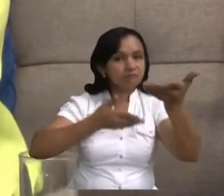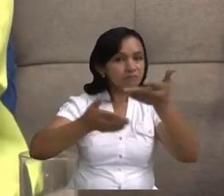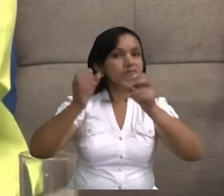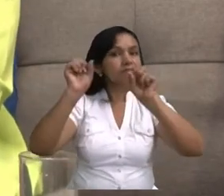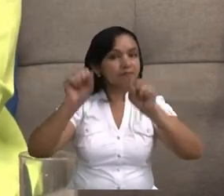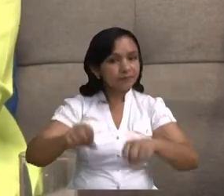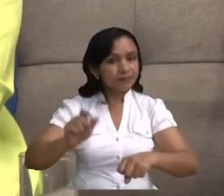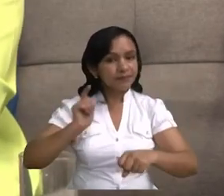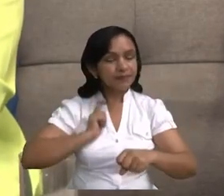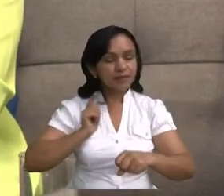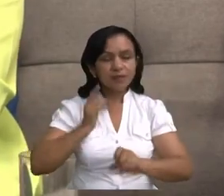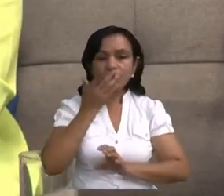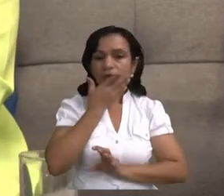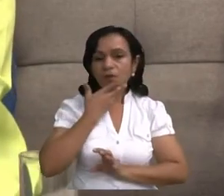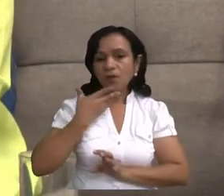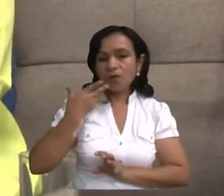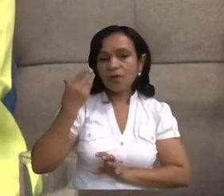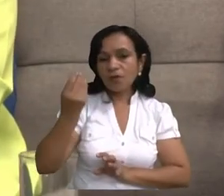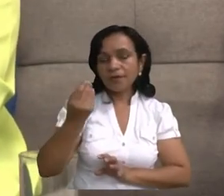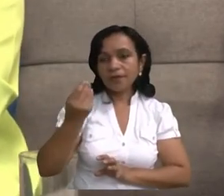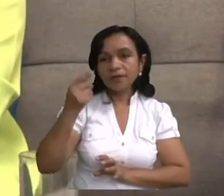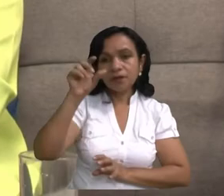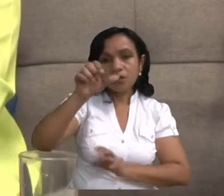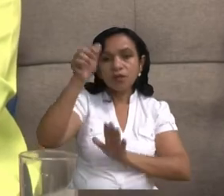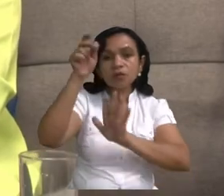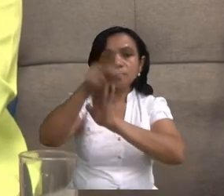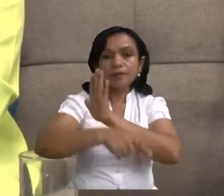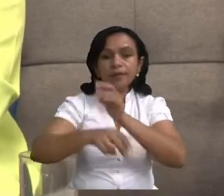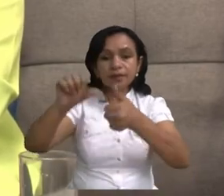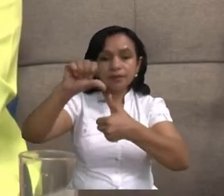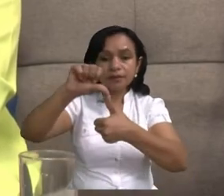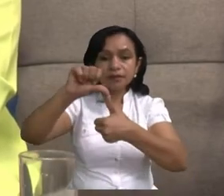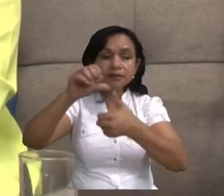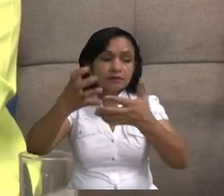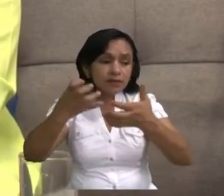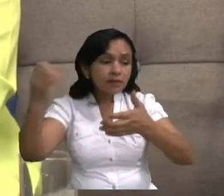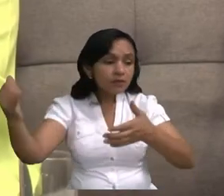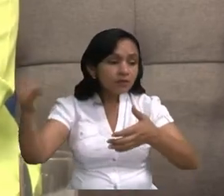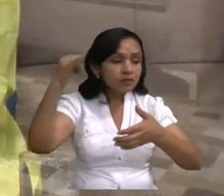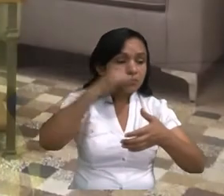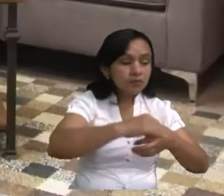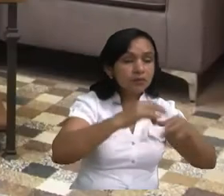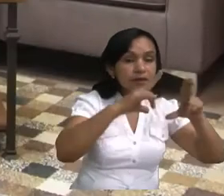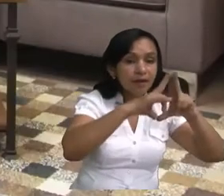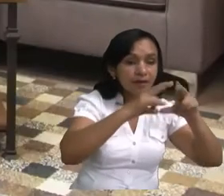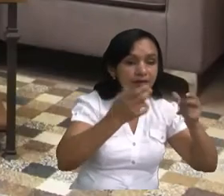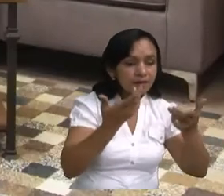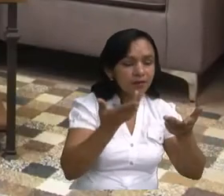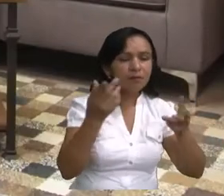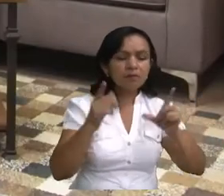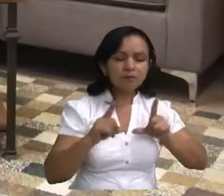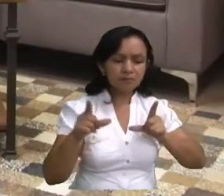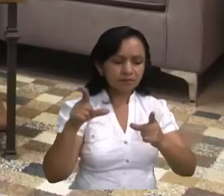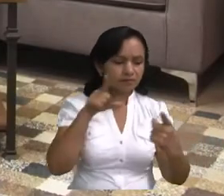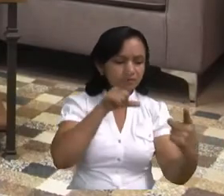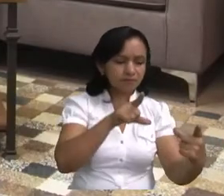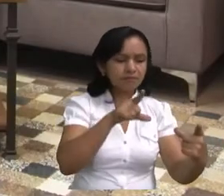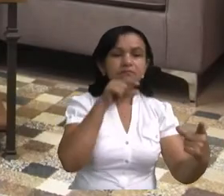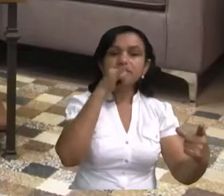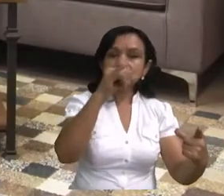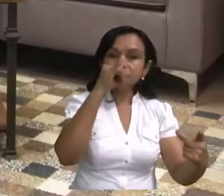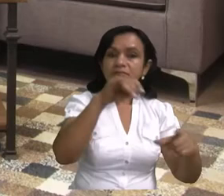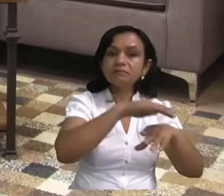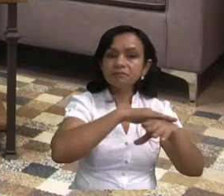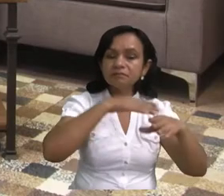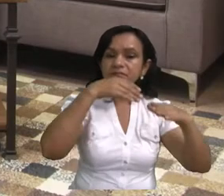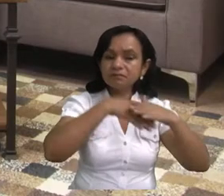además los jóvenes que quieran venir a Nicaragua, ellos buscan las instituciones que están acreditadas y los programas que están acreditados. Y eso permite